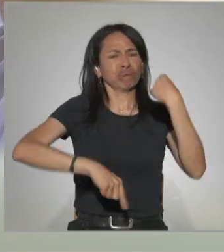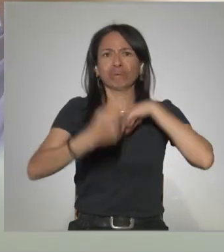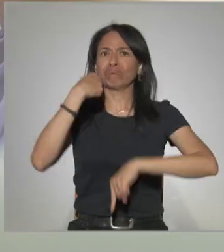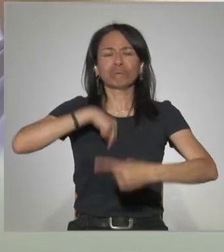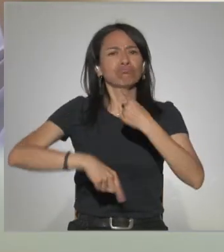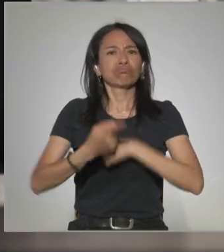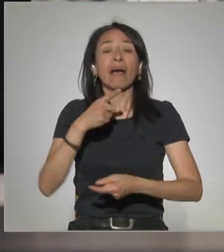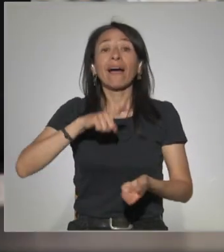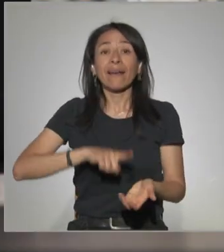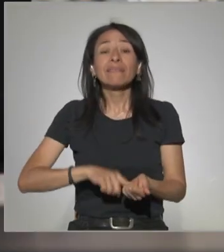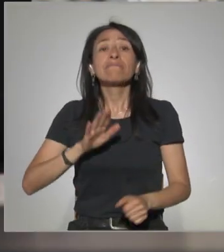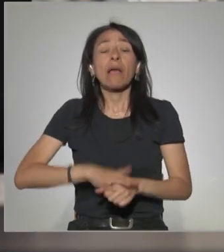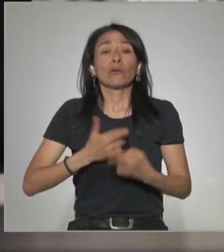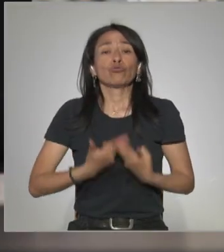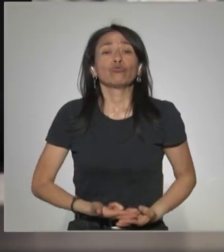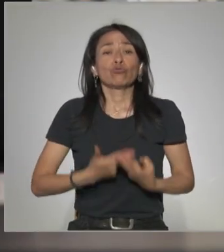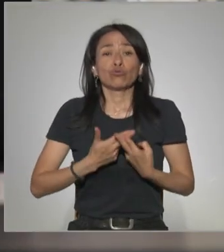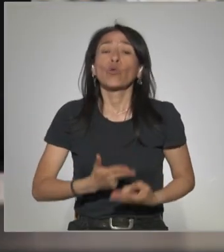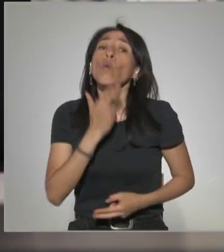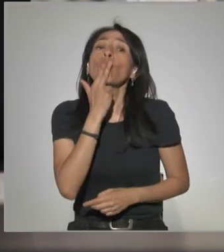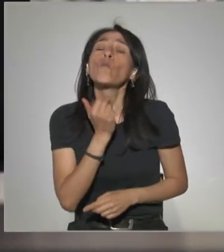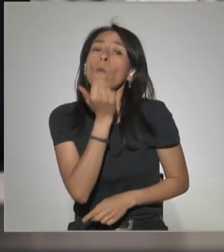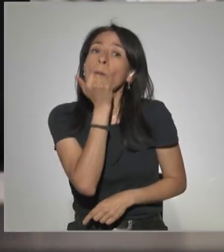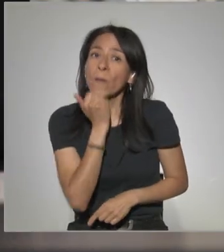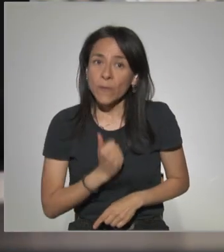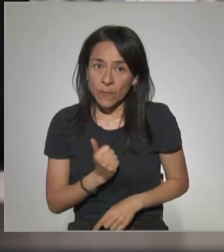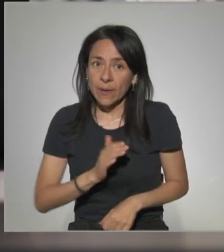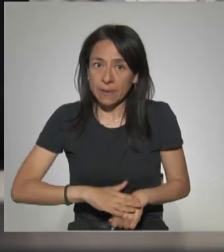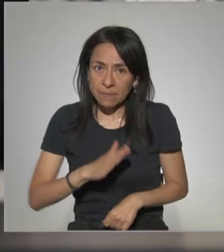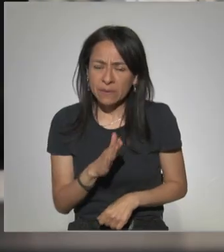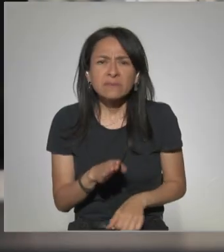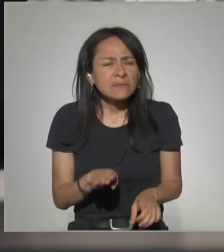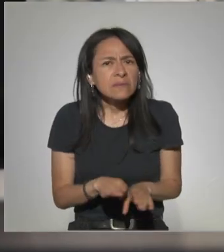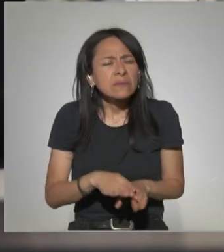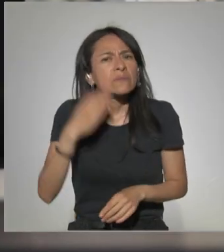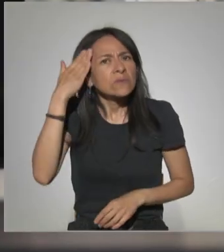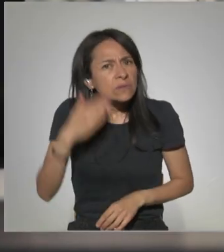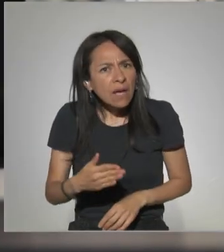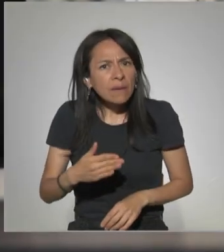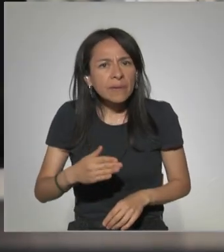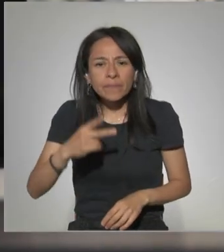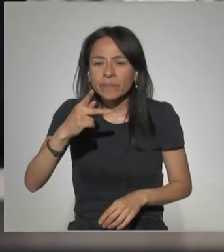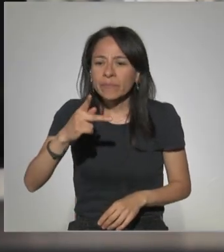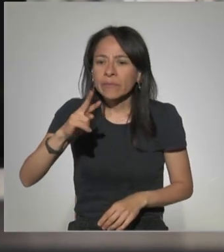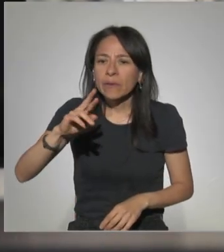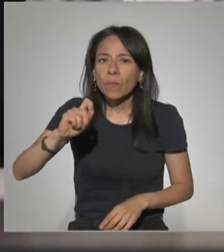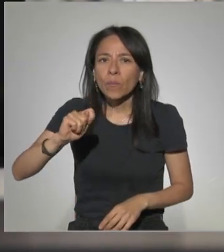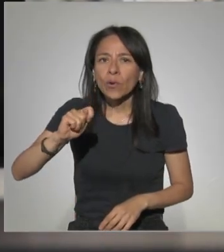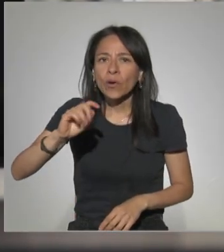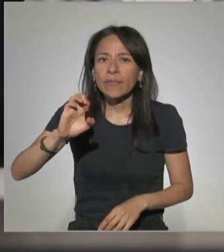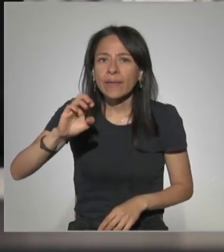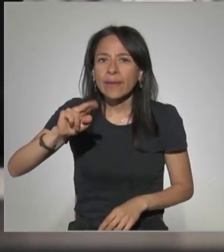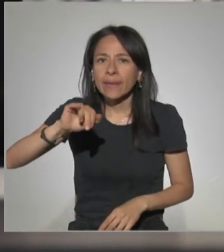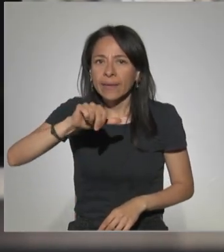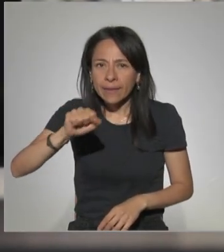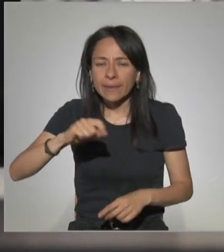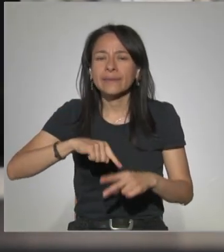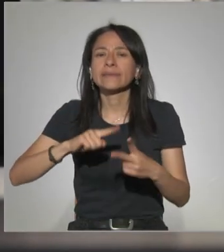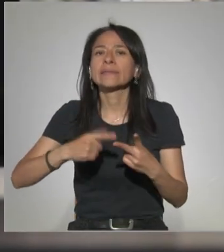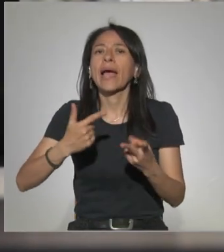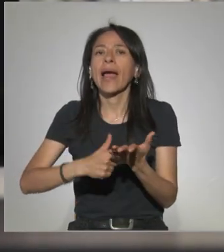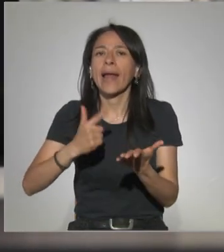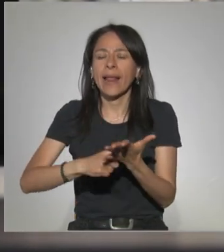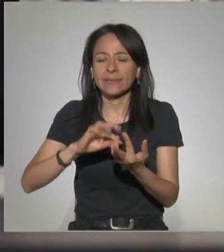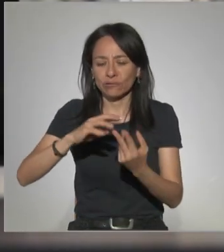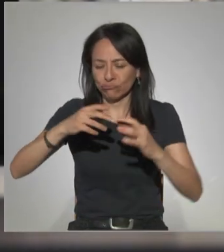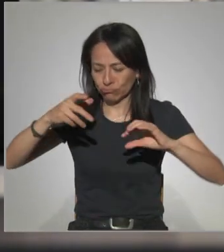azúcar disponible. Y esto lo hace a partir de que empieza a desdoblar las proteínas y las grasas para convertirlas en azúcar